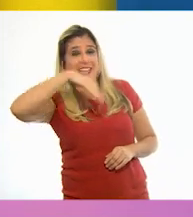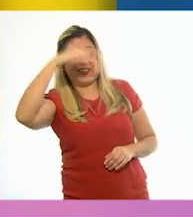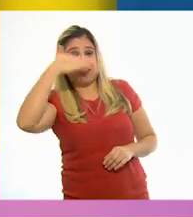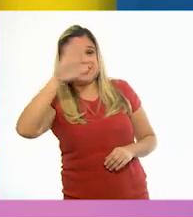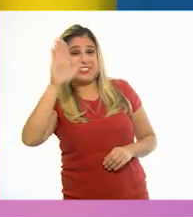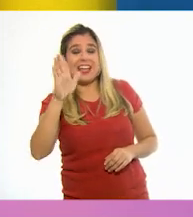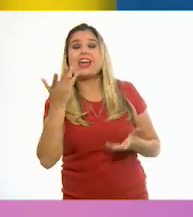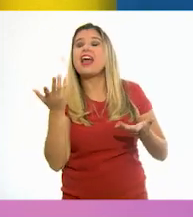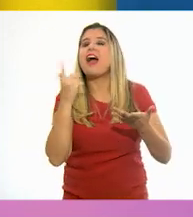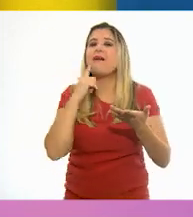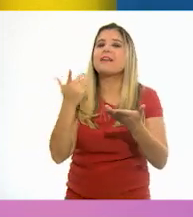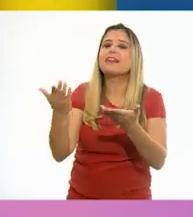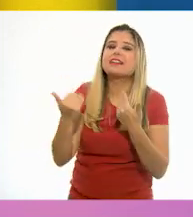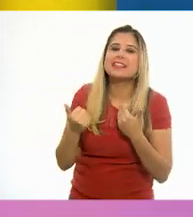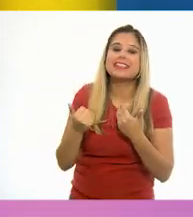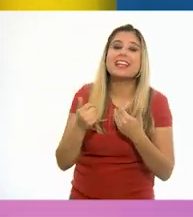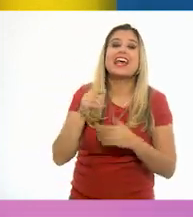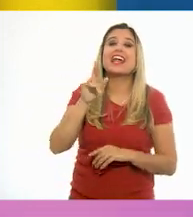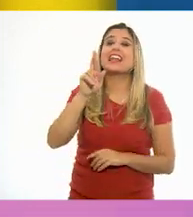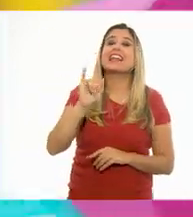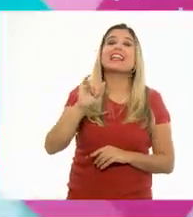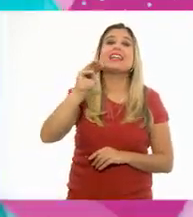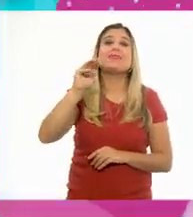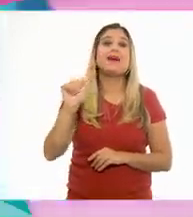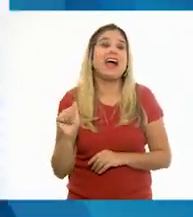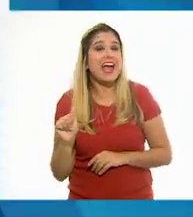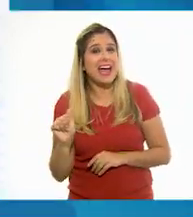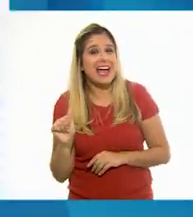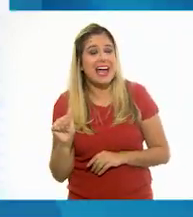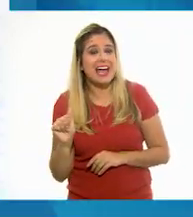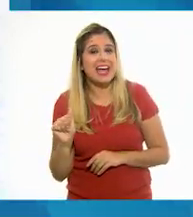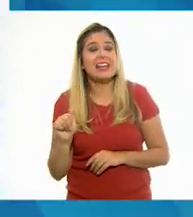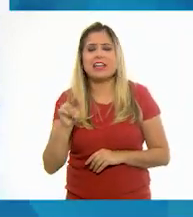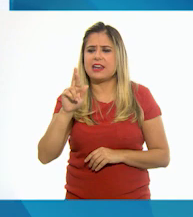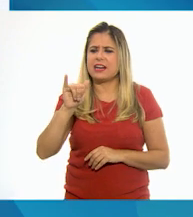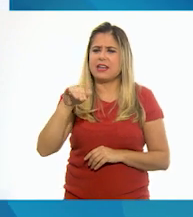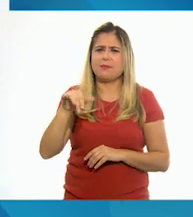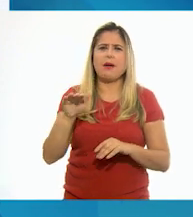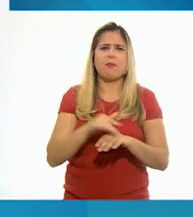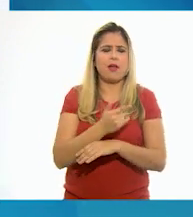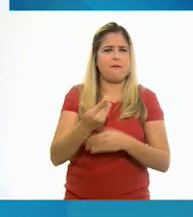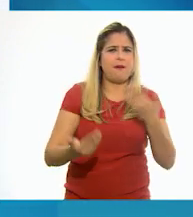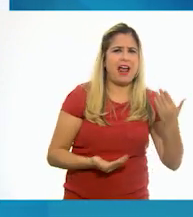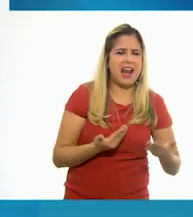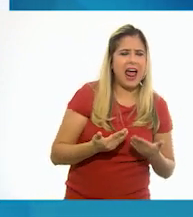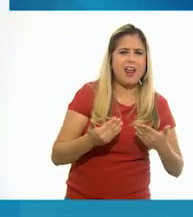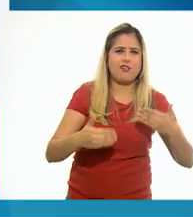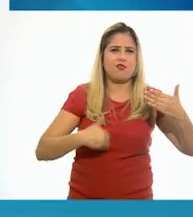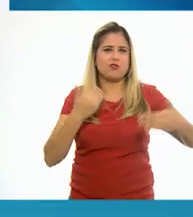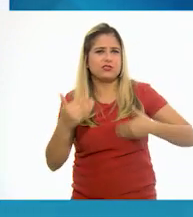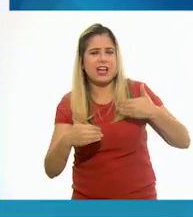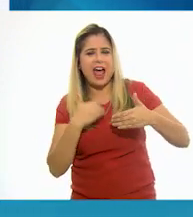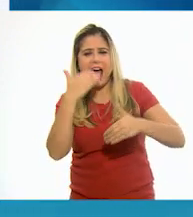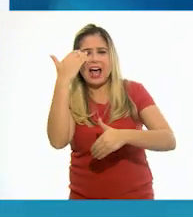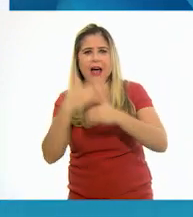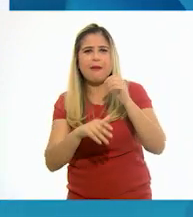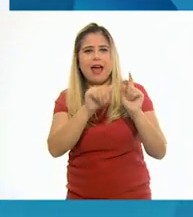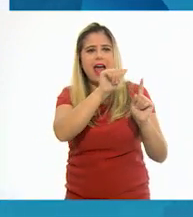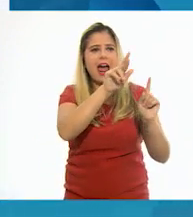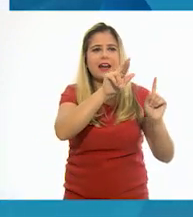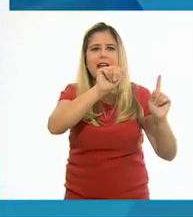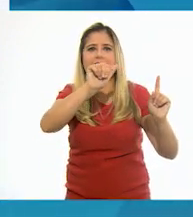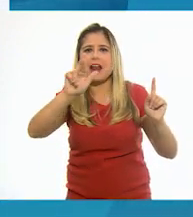Yo me lo sé. A ver, Raulito. Es la rima. ¿Por qué? Porque bailar, gozar y acabar terminan en